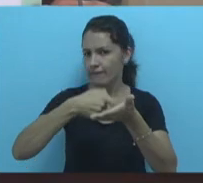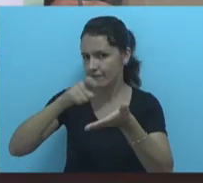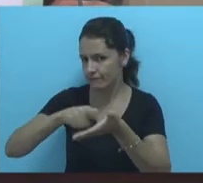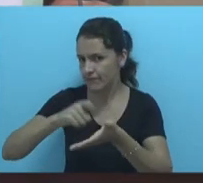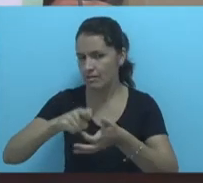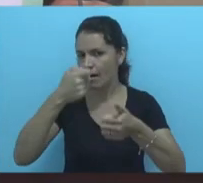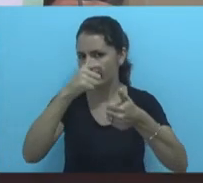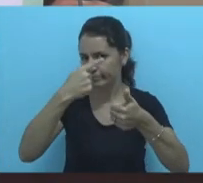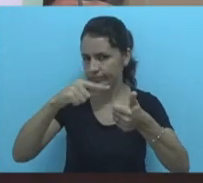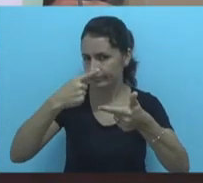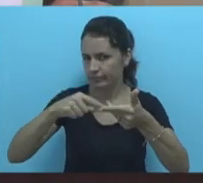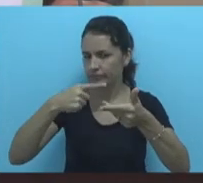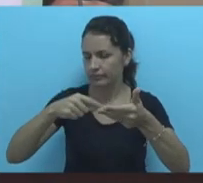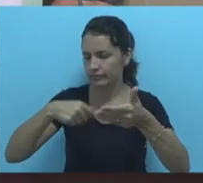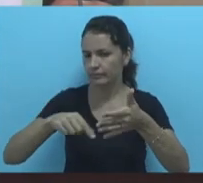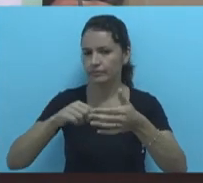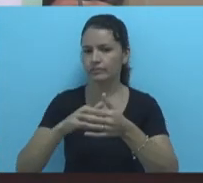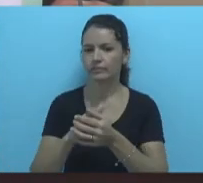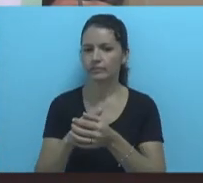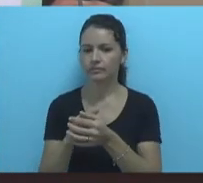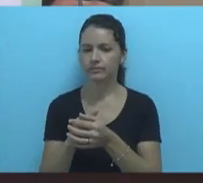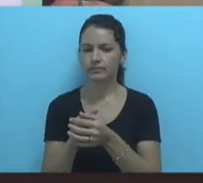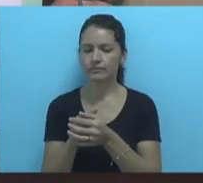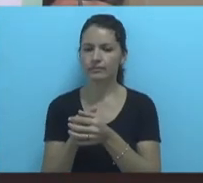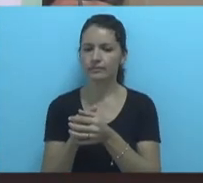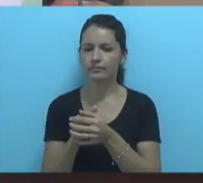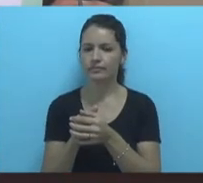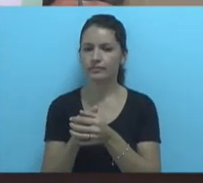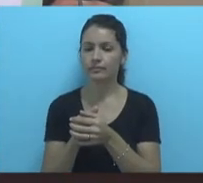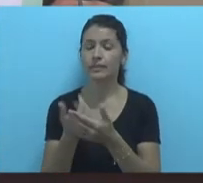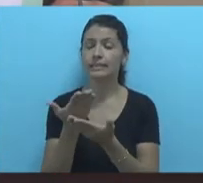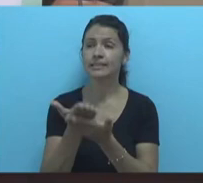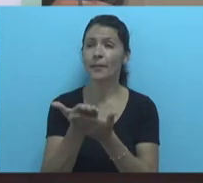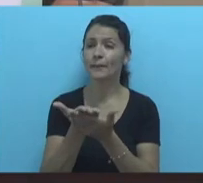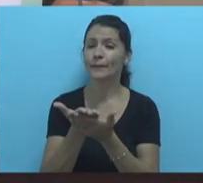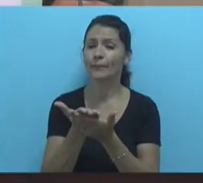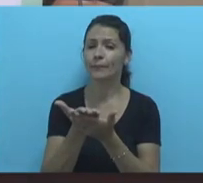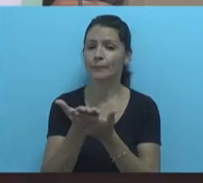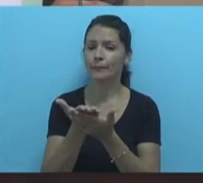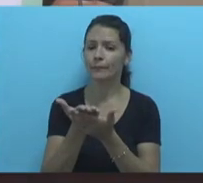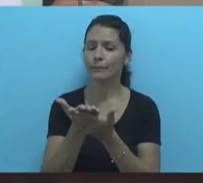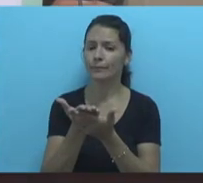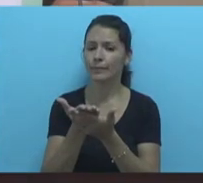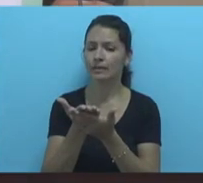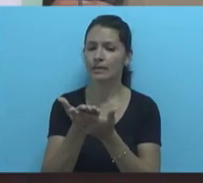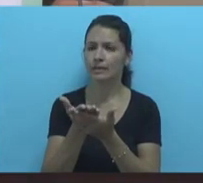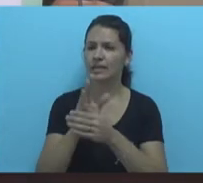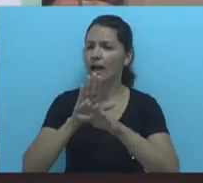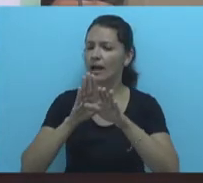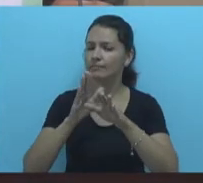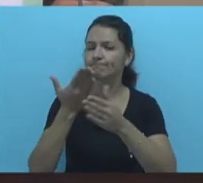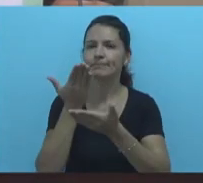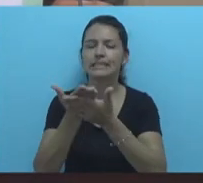Cándido, Puyaro, Orsiani, Di Stefano, Ciancio y Basile, por el cual se solicita disponga a gestionar ante las autoridades